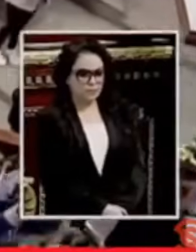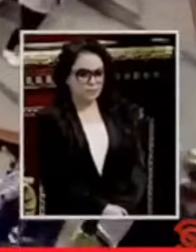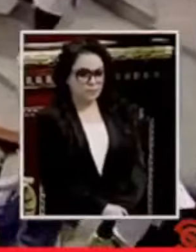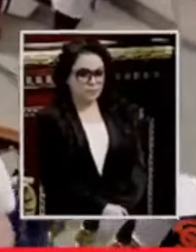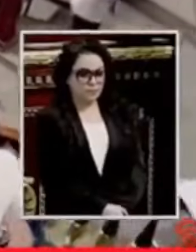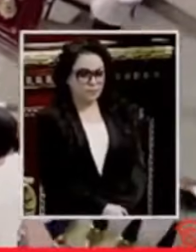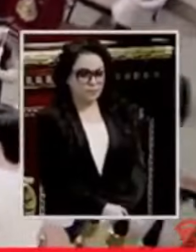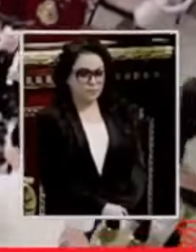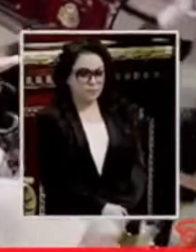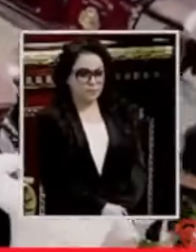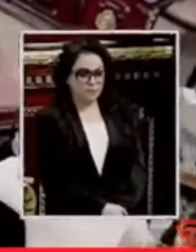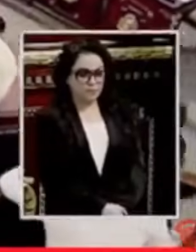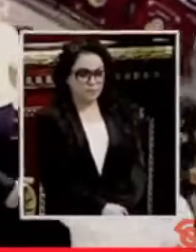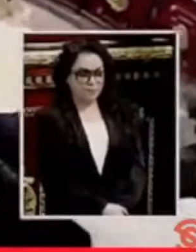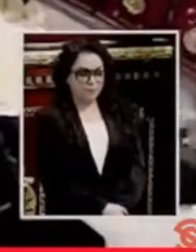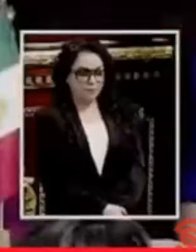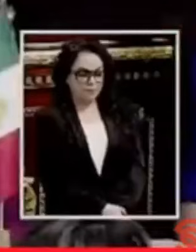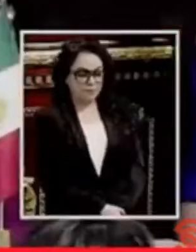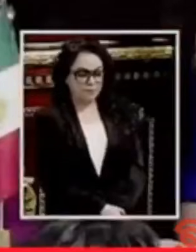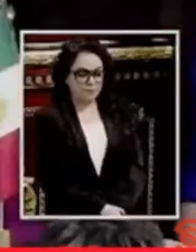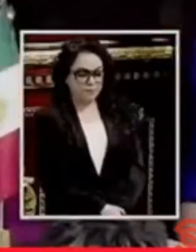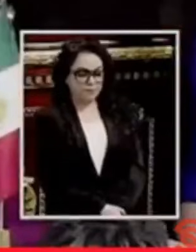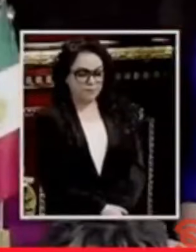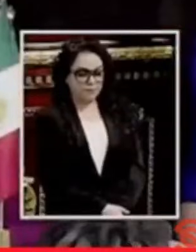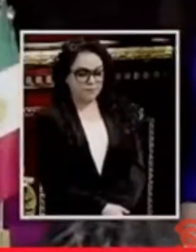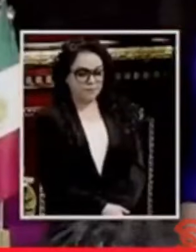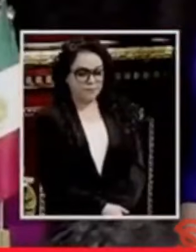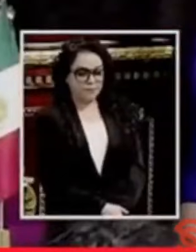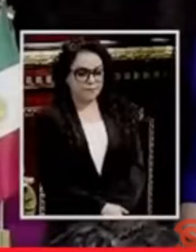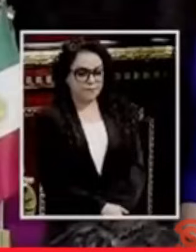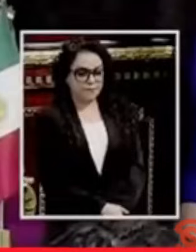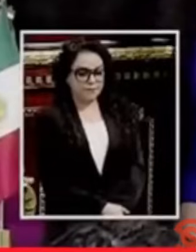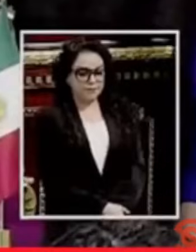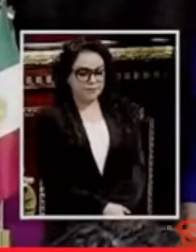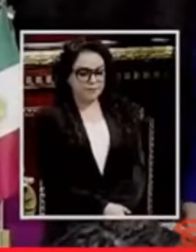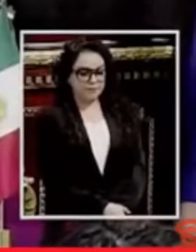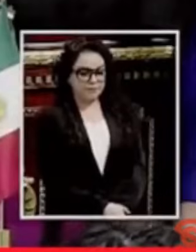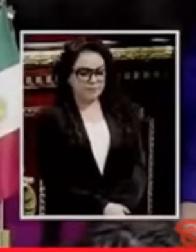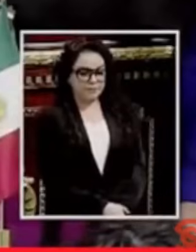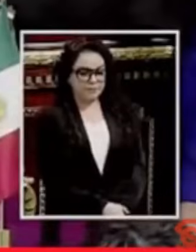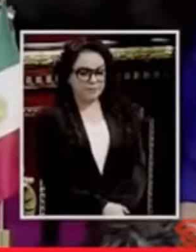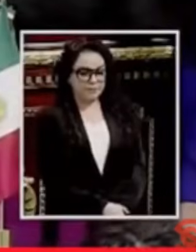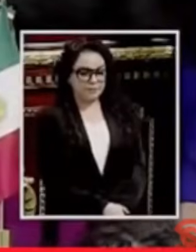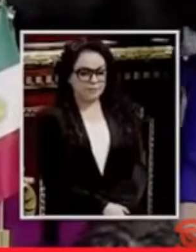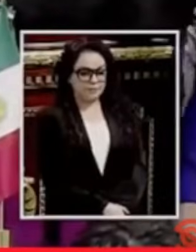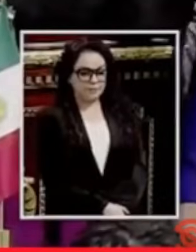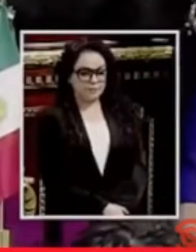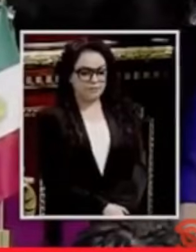preguntarte, ¿a quién responsabilizas del zafarrancho vergonzoso de ayer?